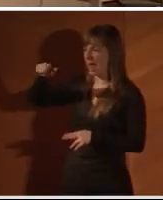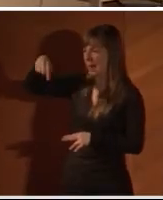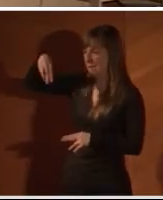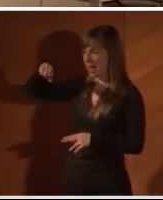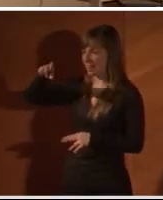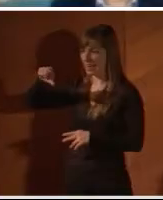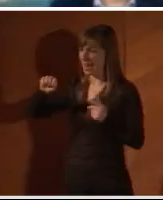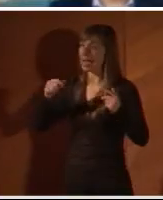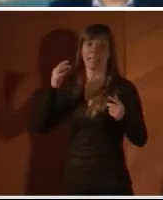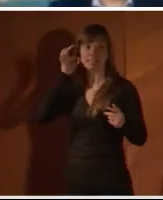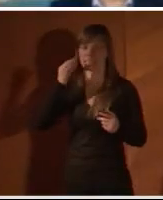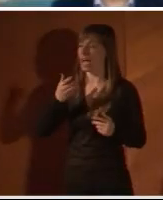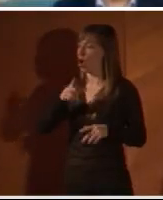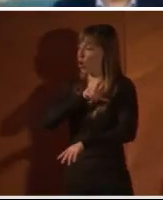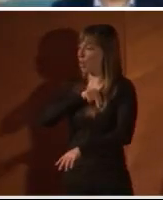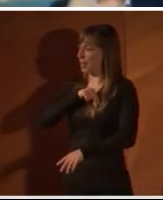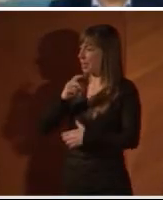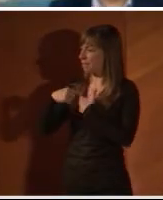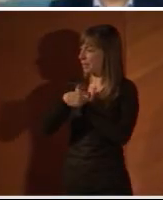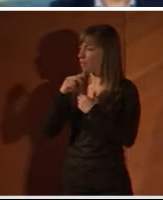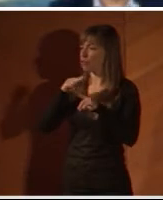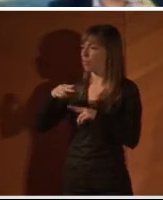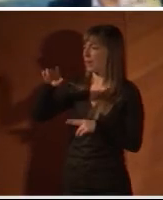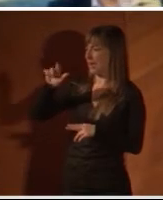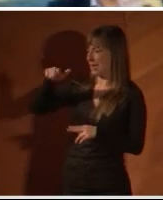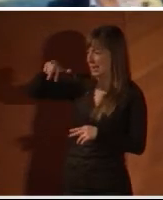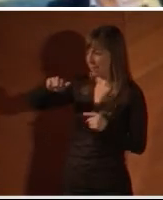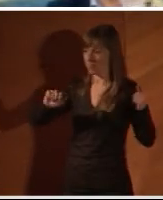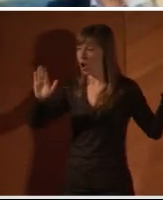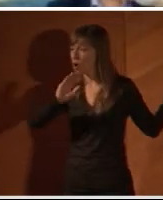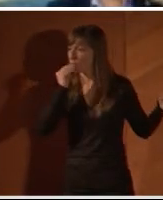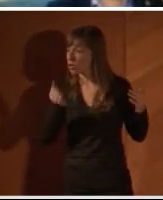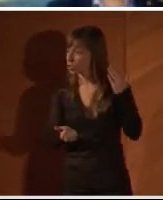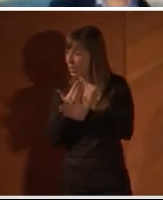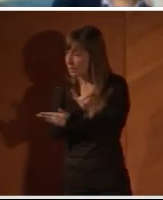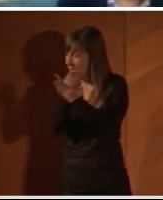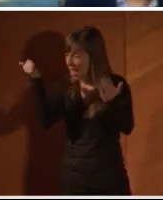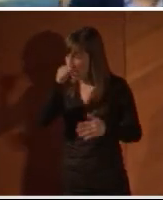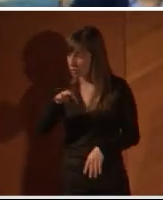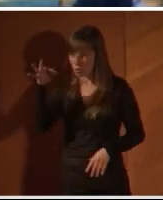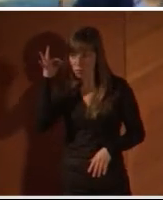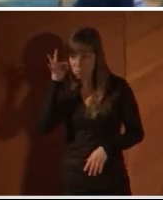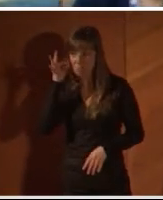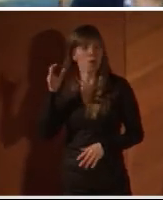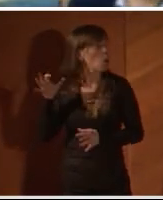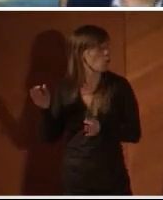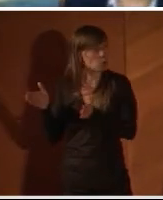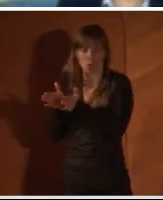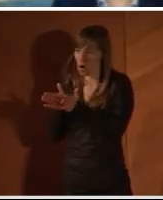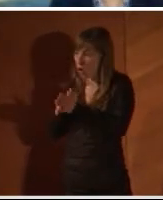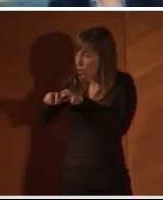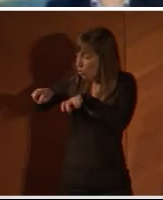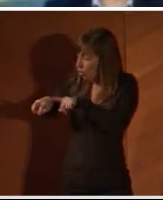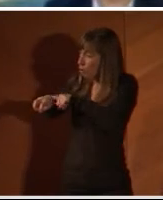Participación. Hola, buenos días a todos y a todas. La verdad es que estoy acompañada de mi compañero de